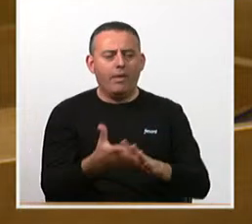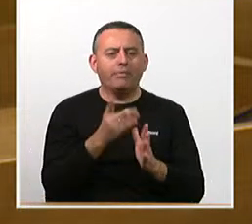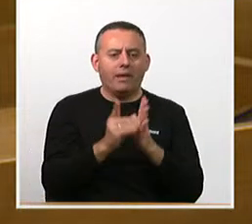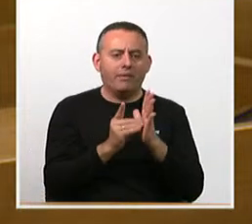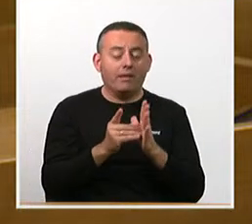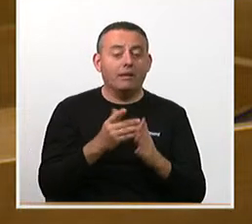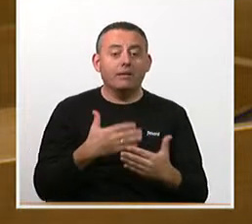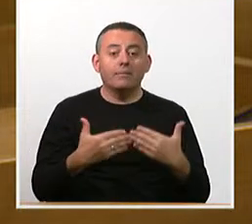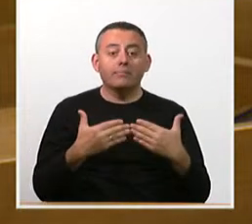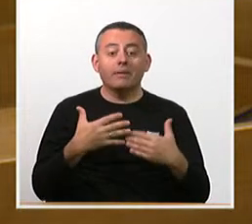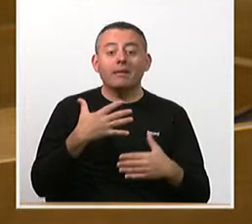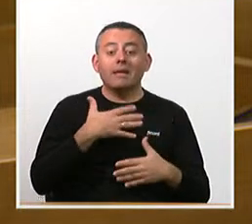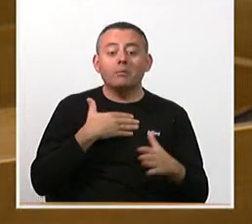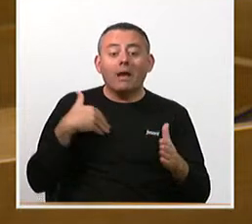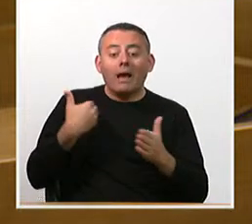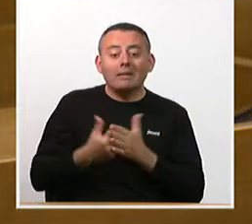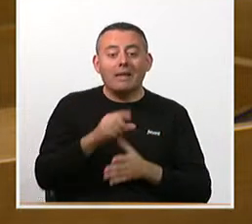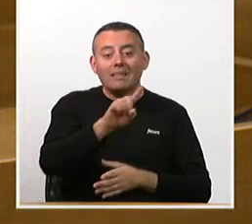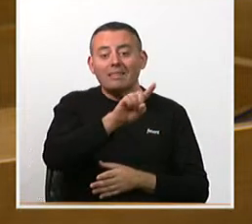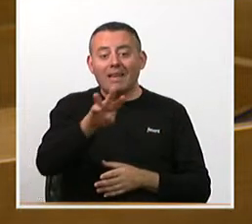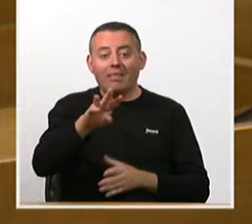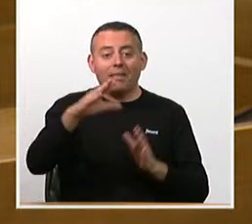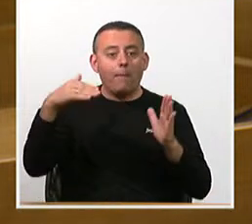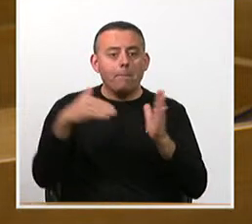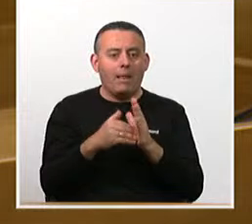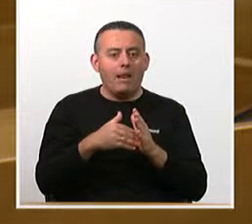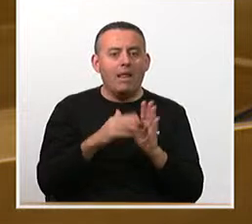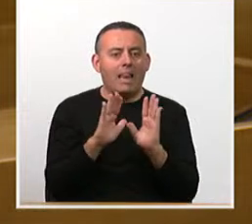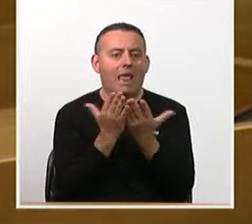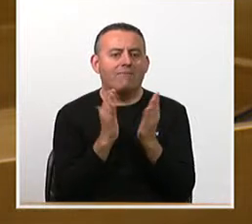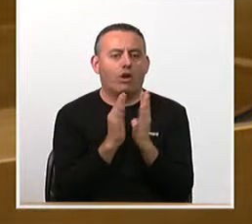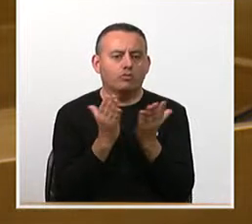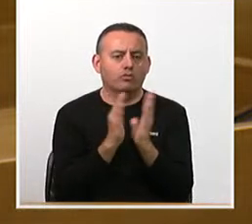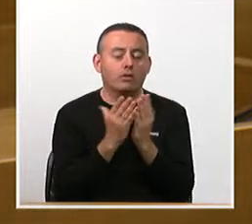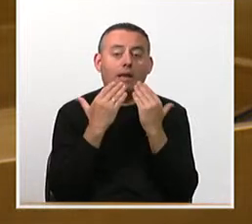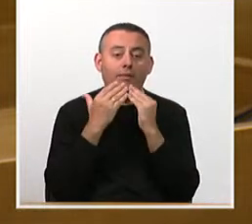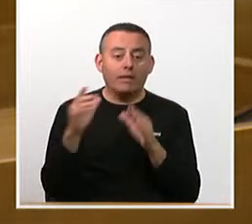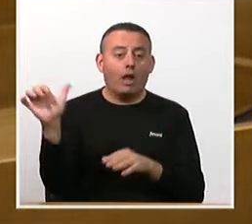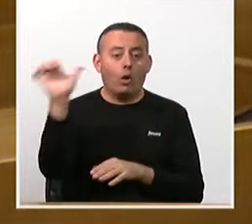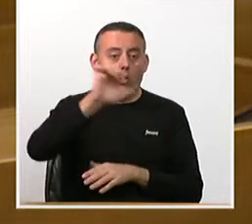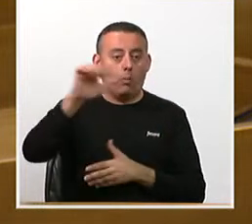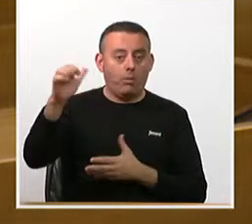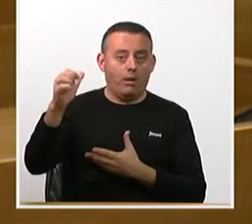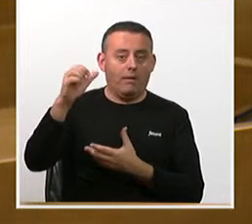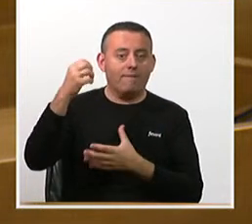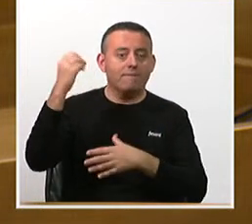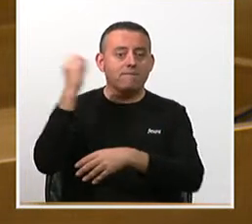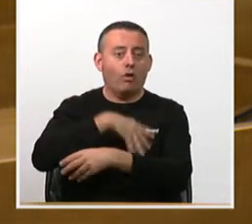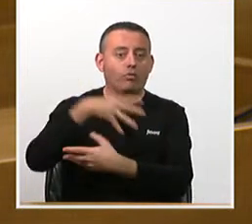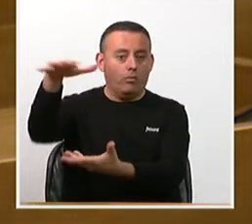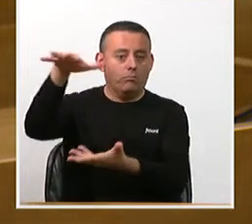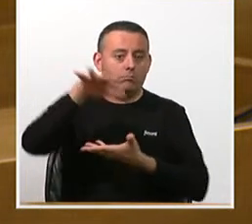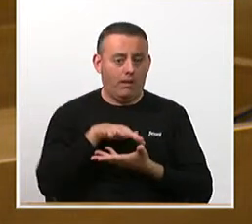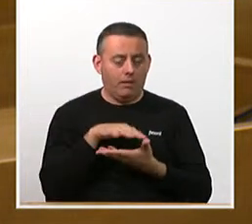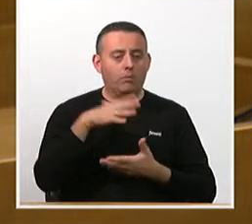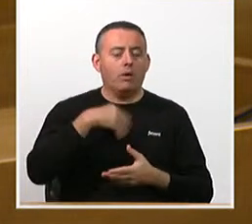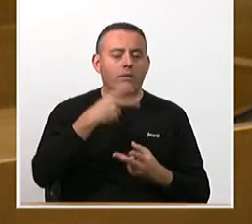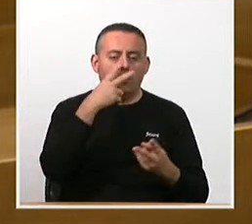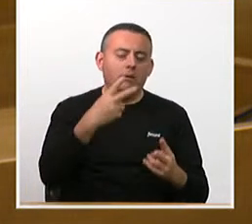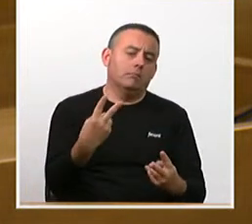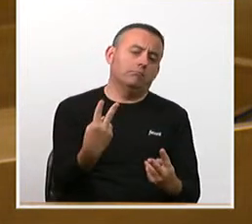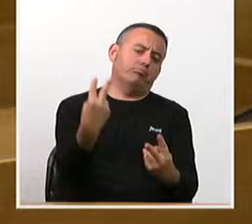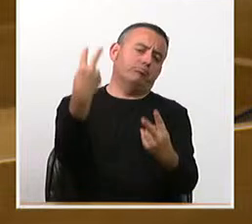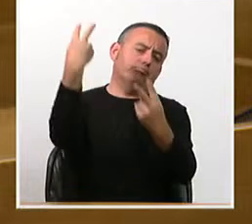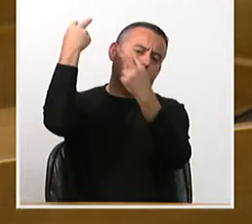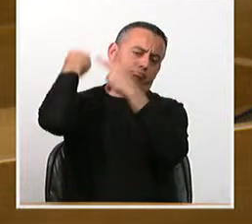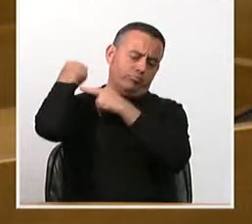13000 libros que permitirían alcanzar hasta los años 1950 en las diversas secciones del registro civil por